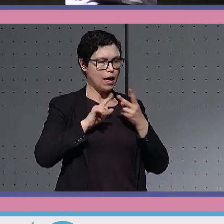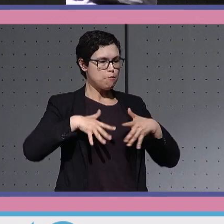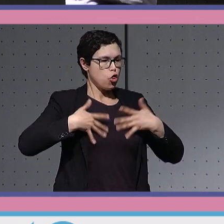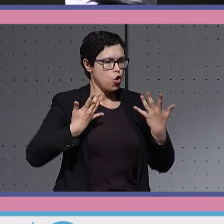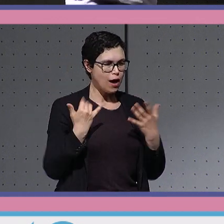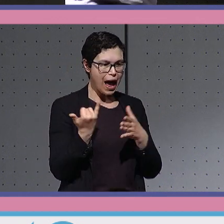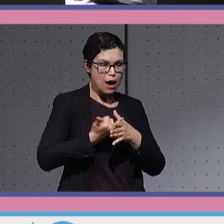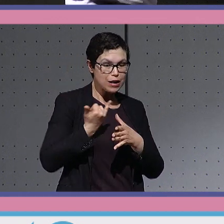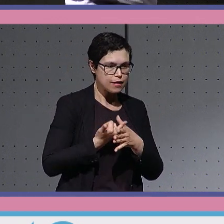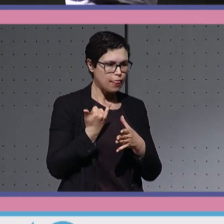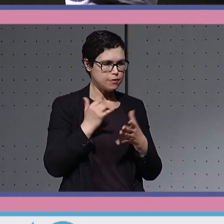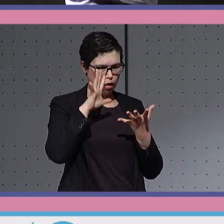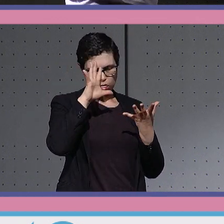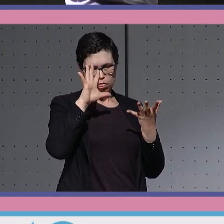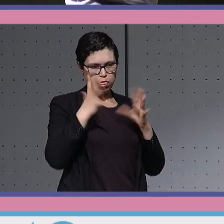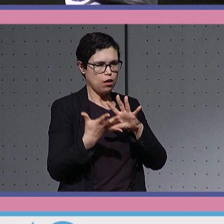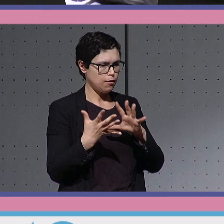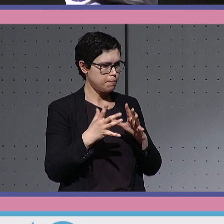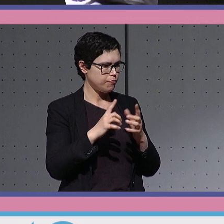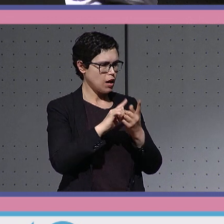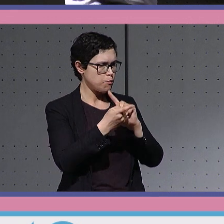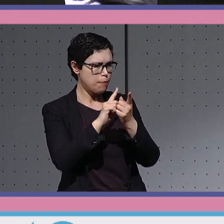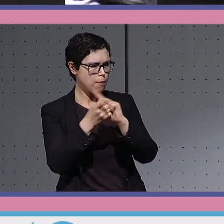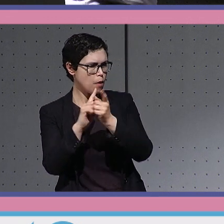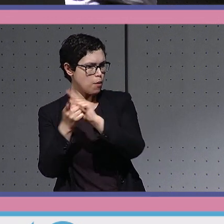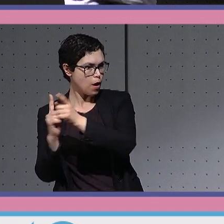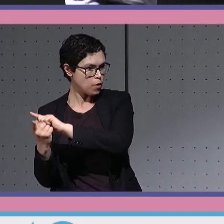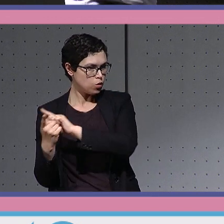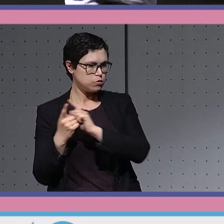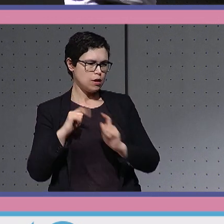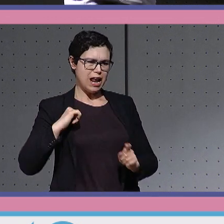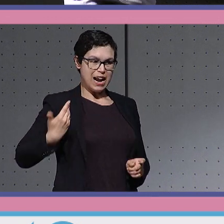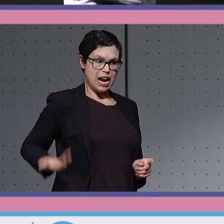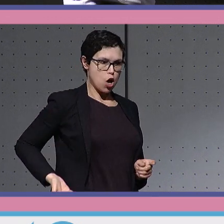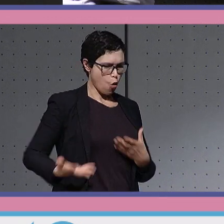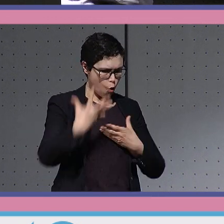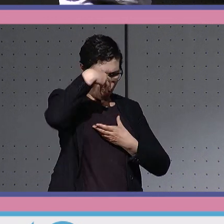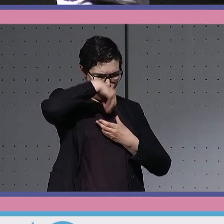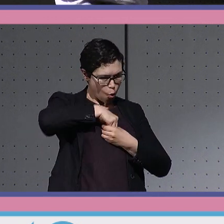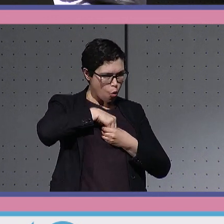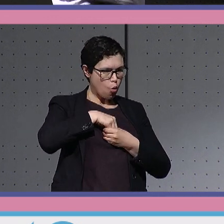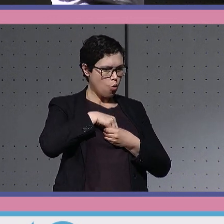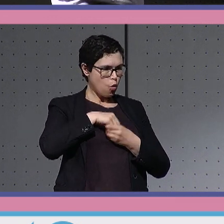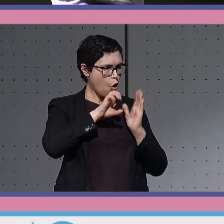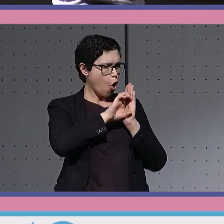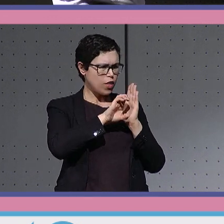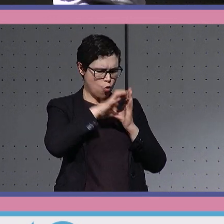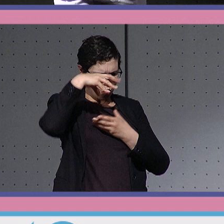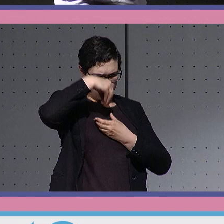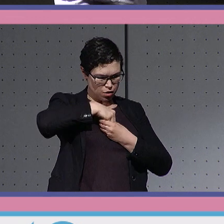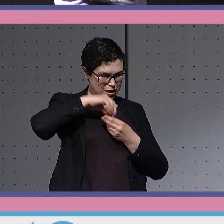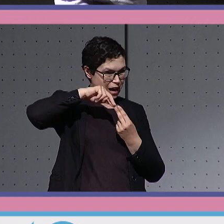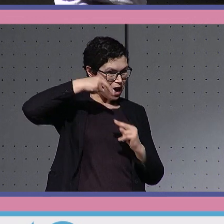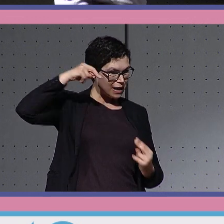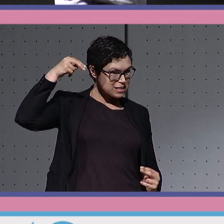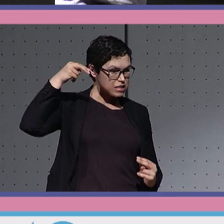habilidades, variamos un montón. Eso es muy rico y está codificado. Hay muchísimas instrucciones para eso. Más de la mitad de los genes que